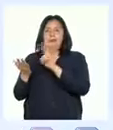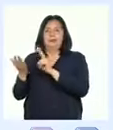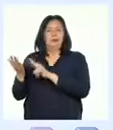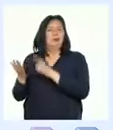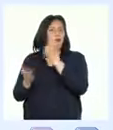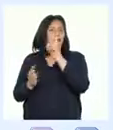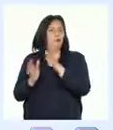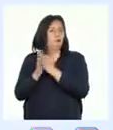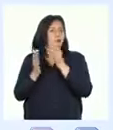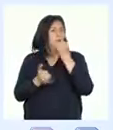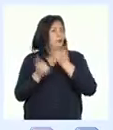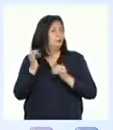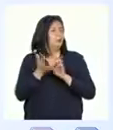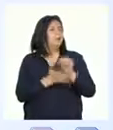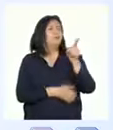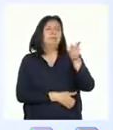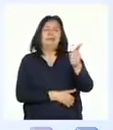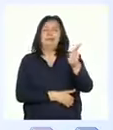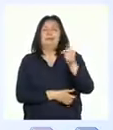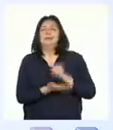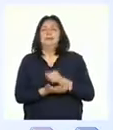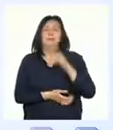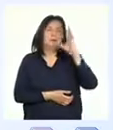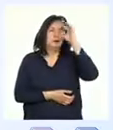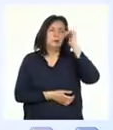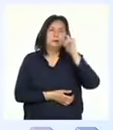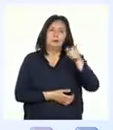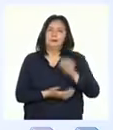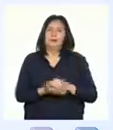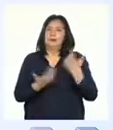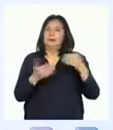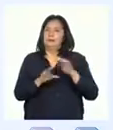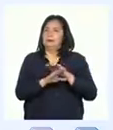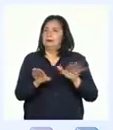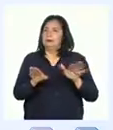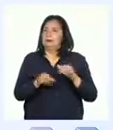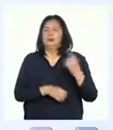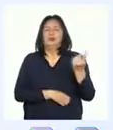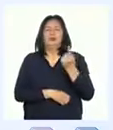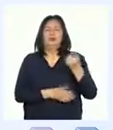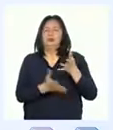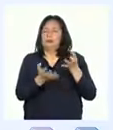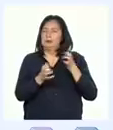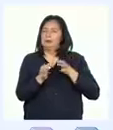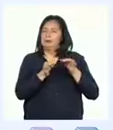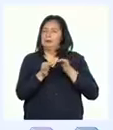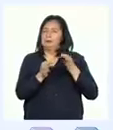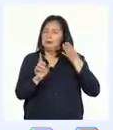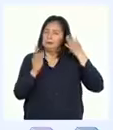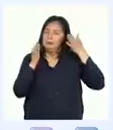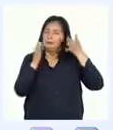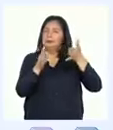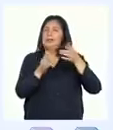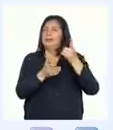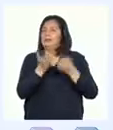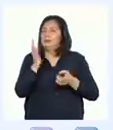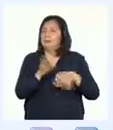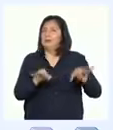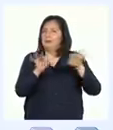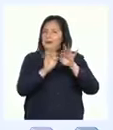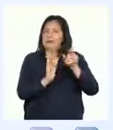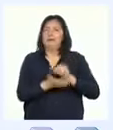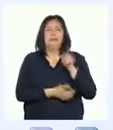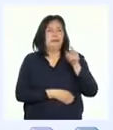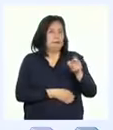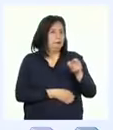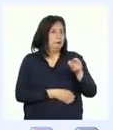mes. Genial, Patti. Chicas y chicos, para terminar, solo quiero enfatizar en un concepto clave.